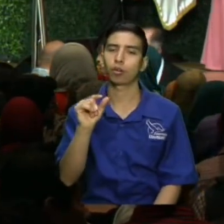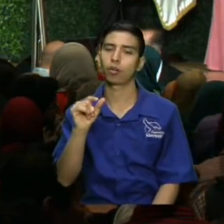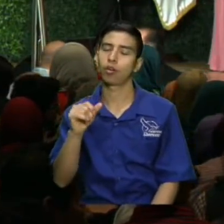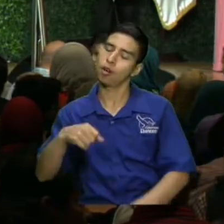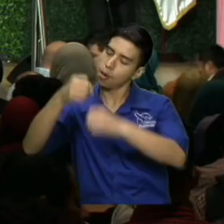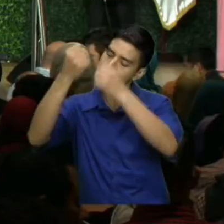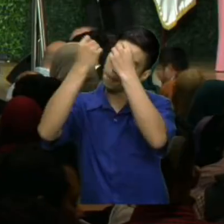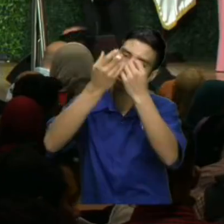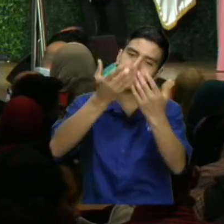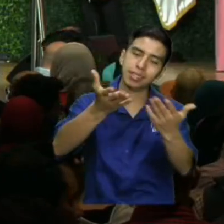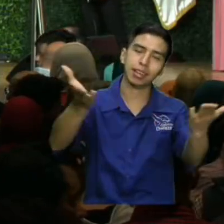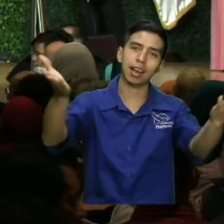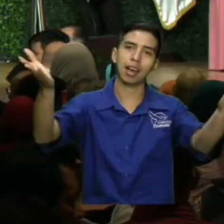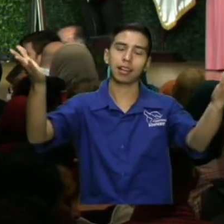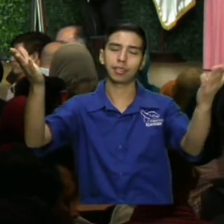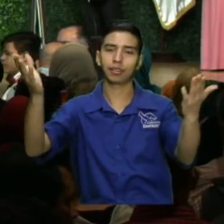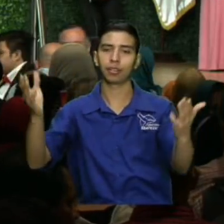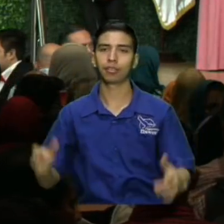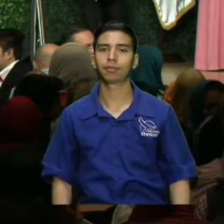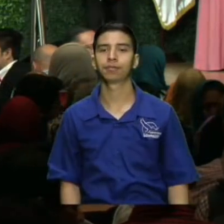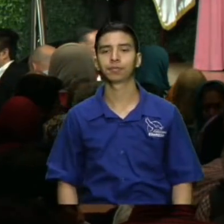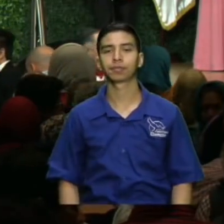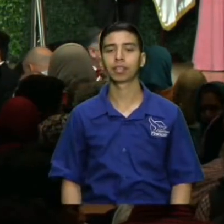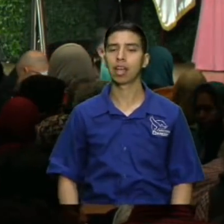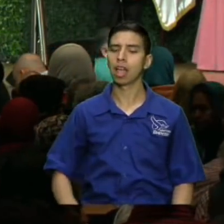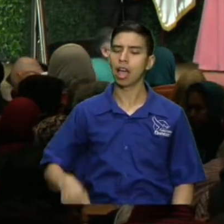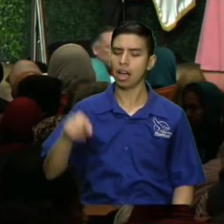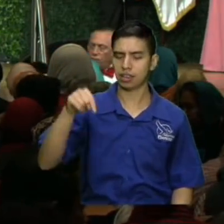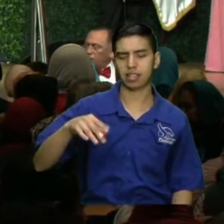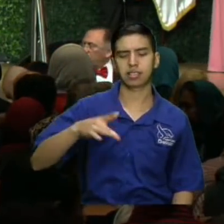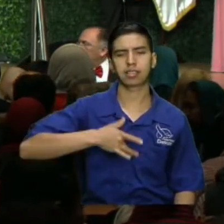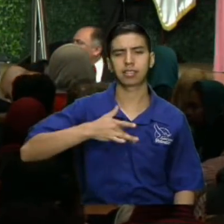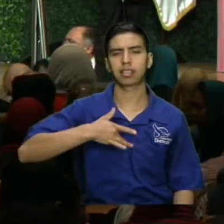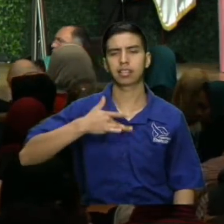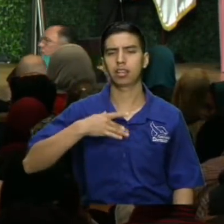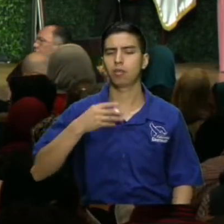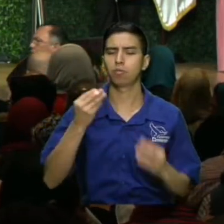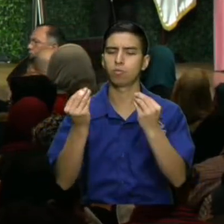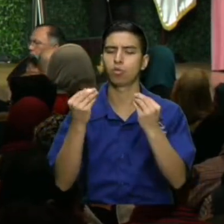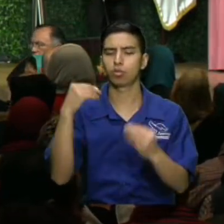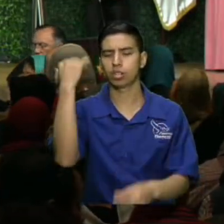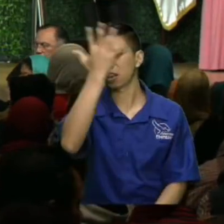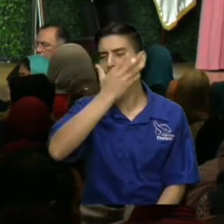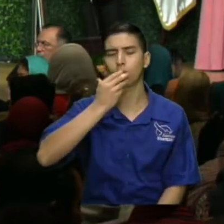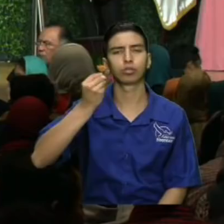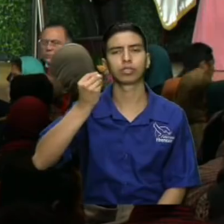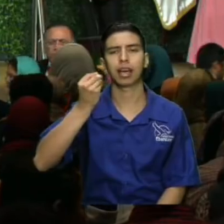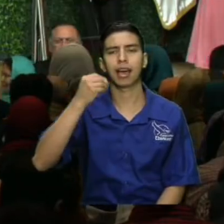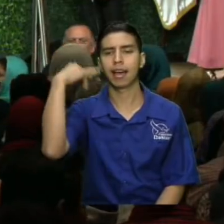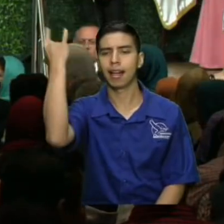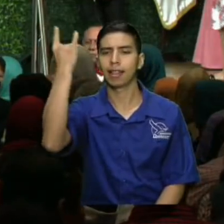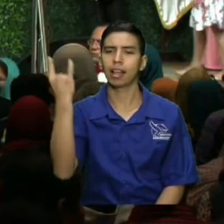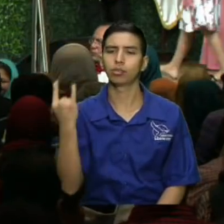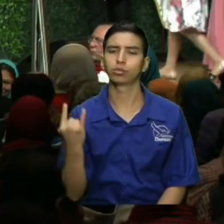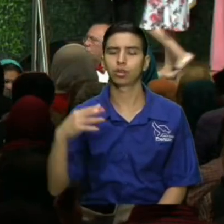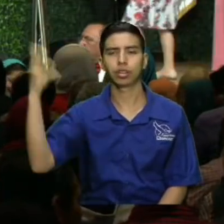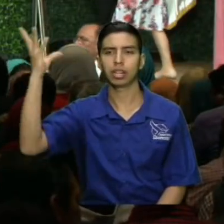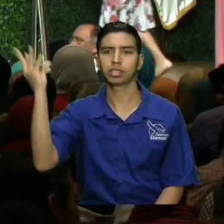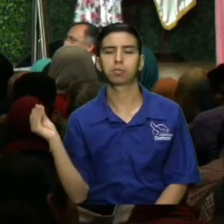ministrando. De veras que es una unción tan linda la que se siente aquí, que quisiéramos no terminar.